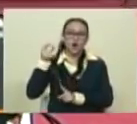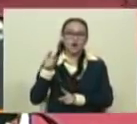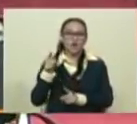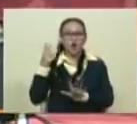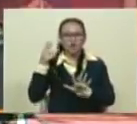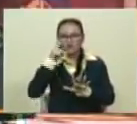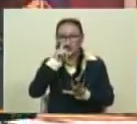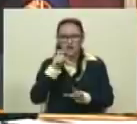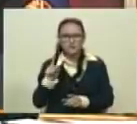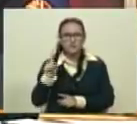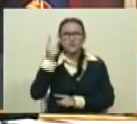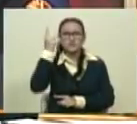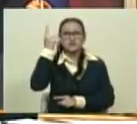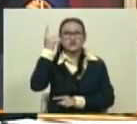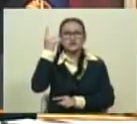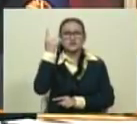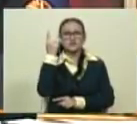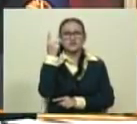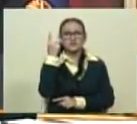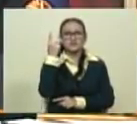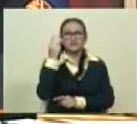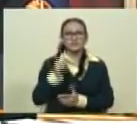8 años.